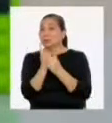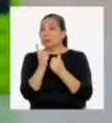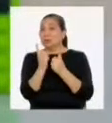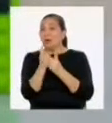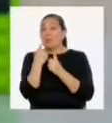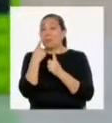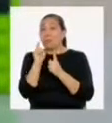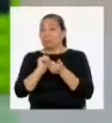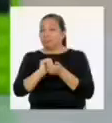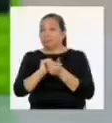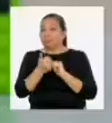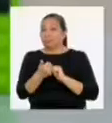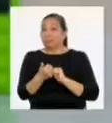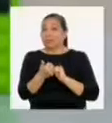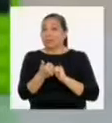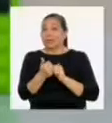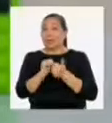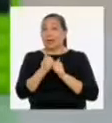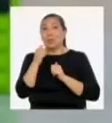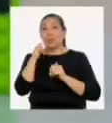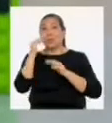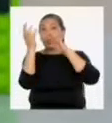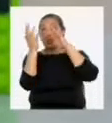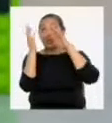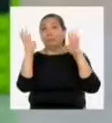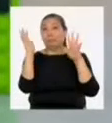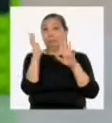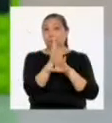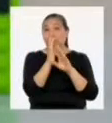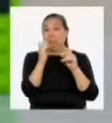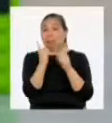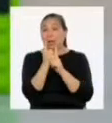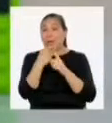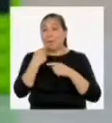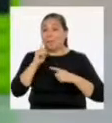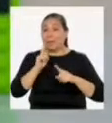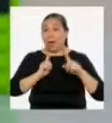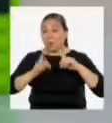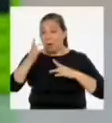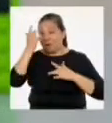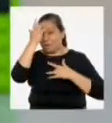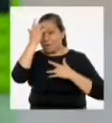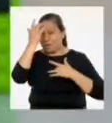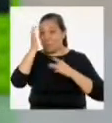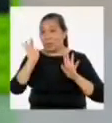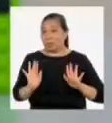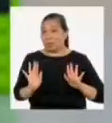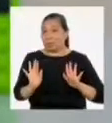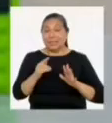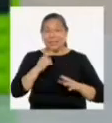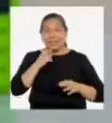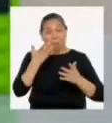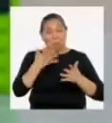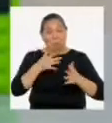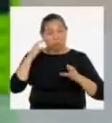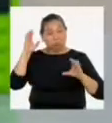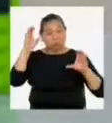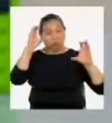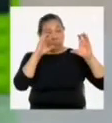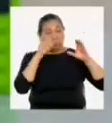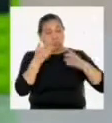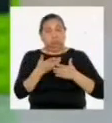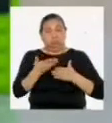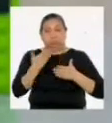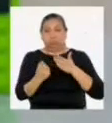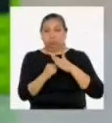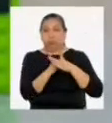encuentre una forma de revertir los efectos del cambio climático o encuentre la cura para alguna enfermedad. Una científica puede hacer